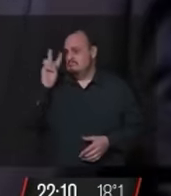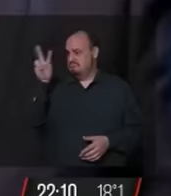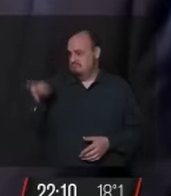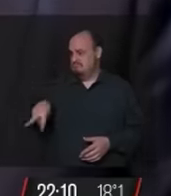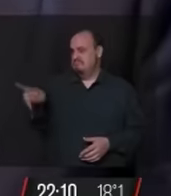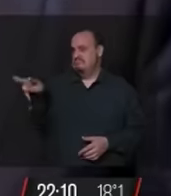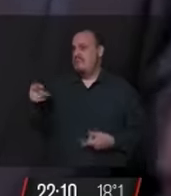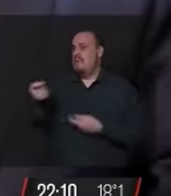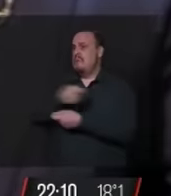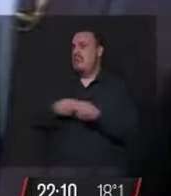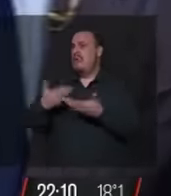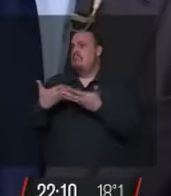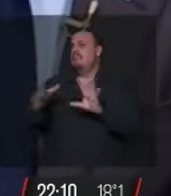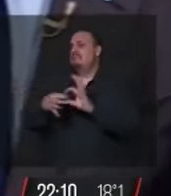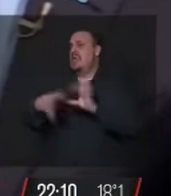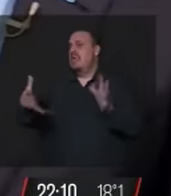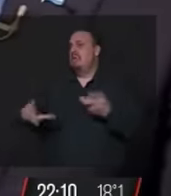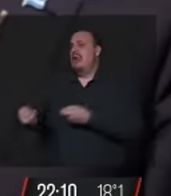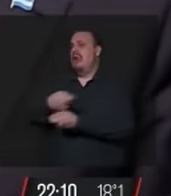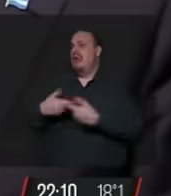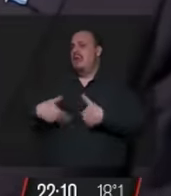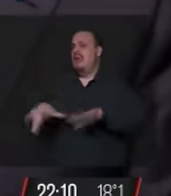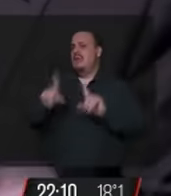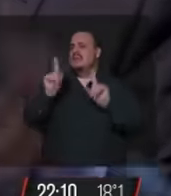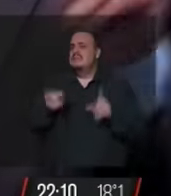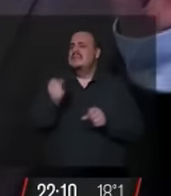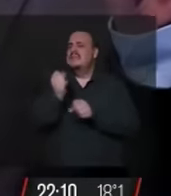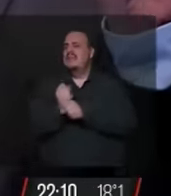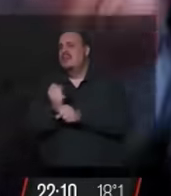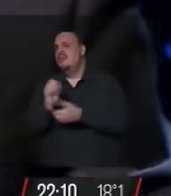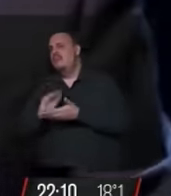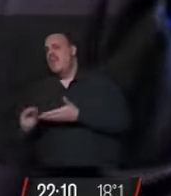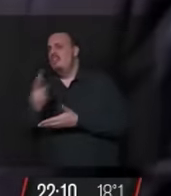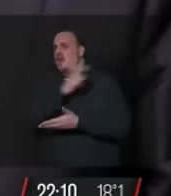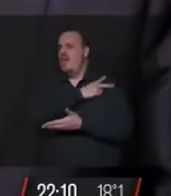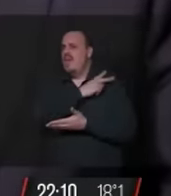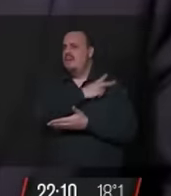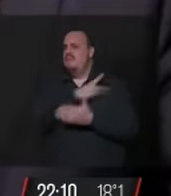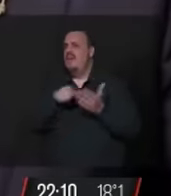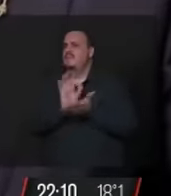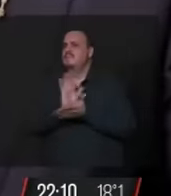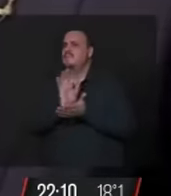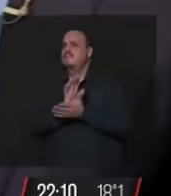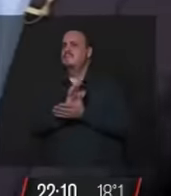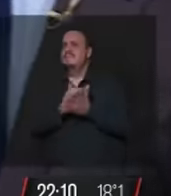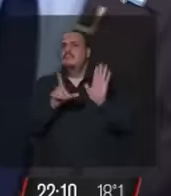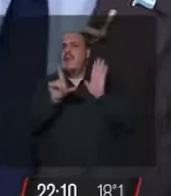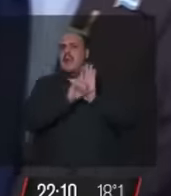apertura indiscriminada, que plantea relaciones laborales desjurídicas